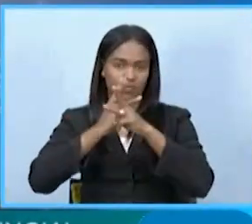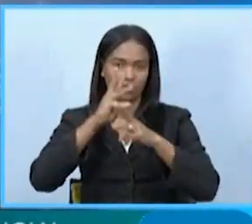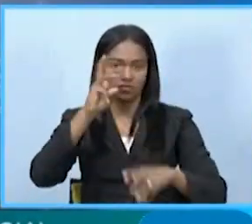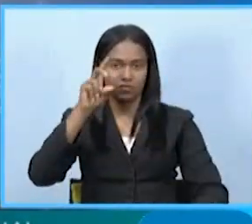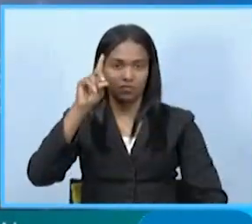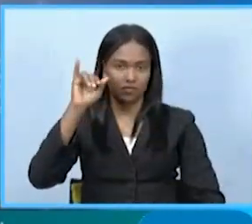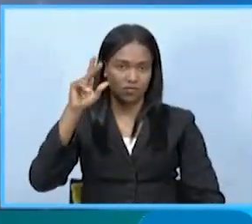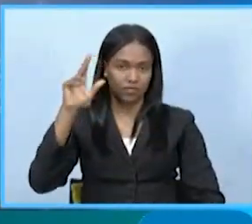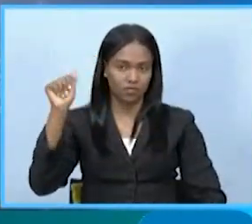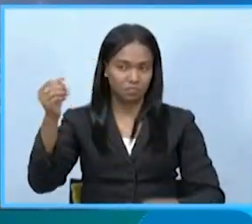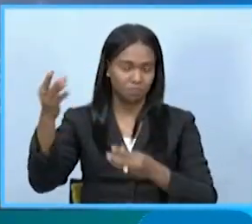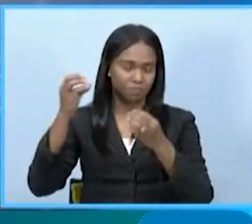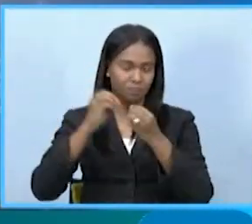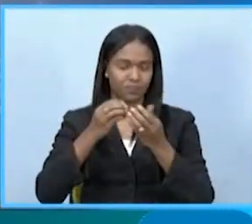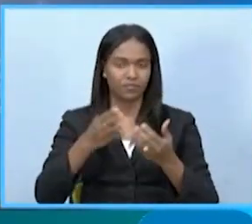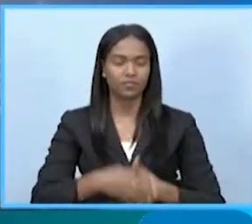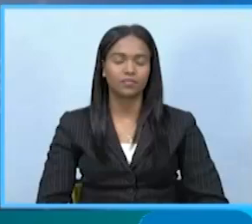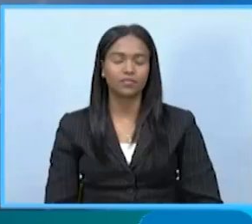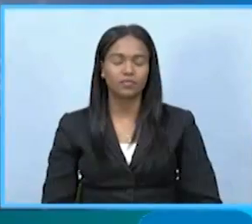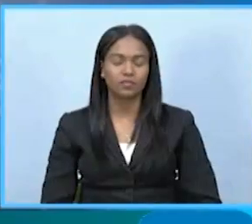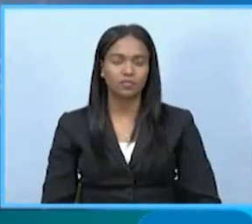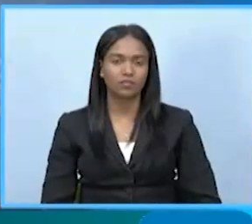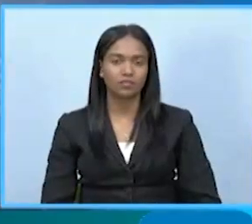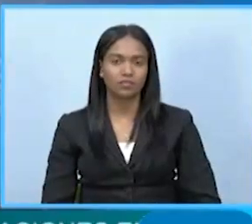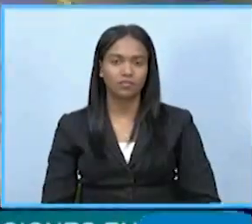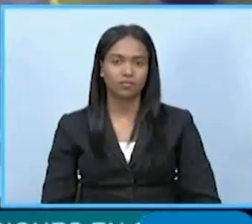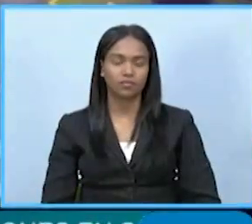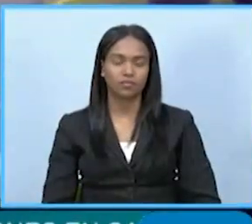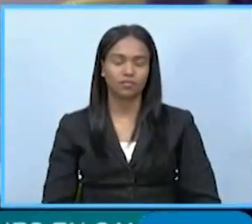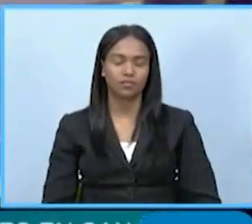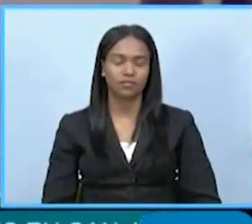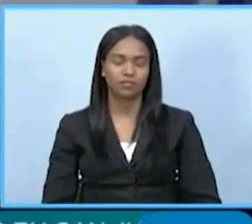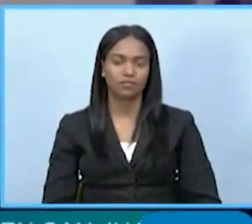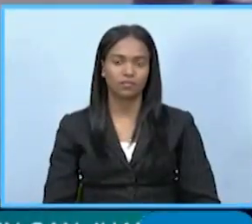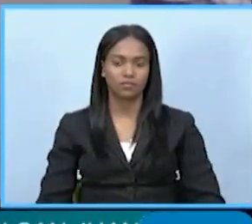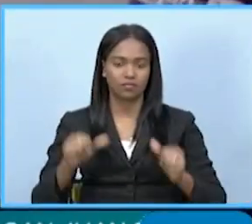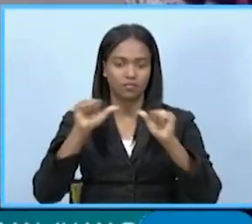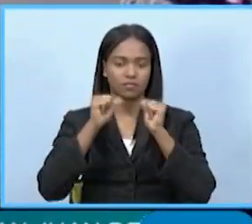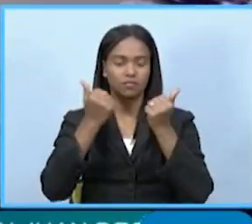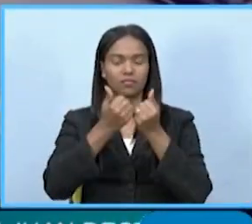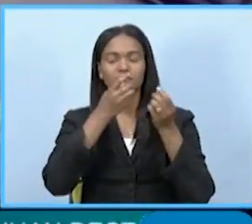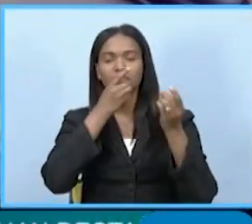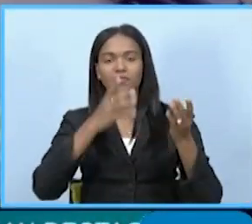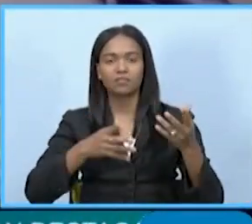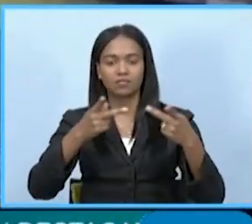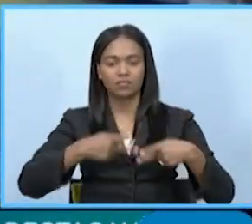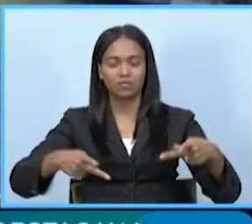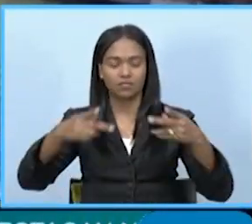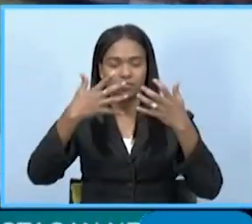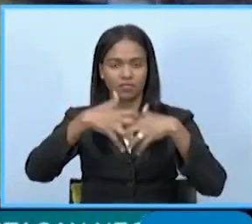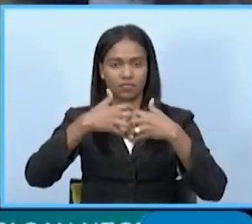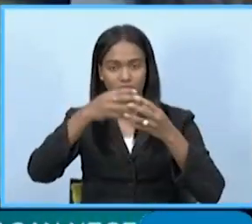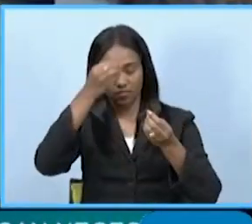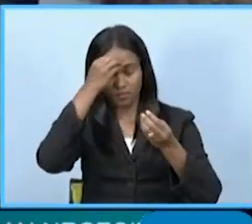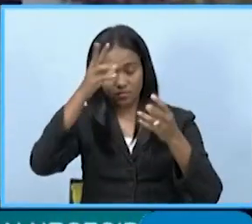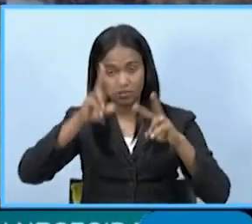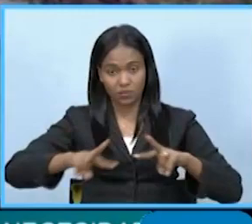Wendy Mora nos cuenta los detalles. Vamos a verlo. La Asociación Dominicana de Zonas Francas informó que el valor